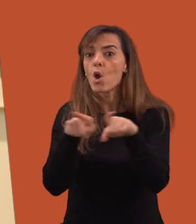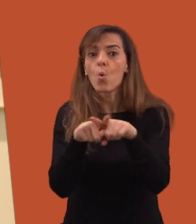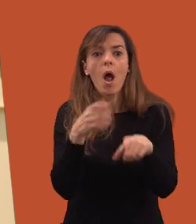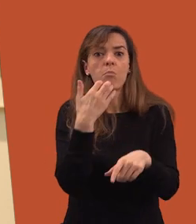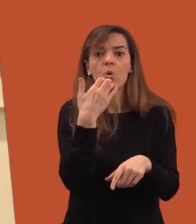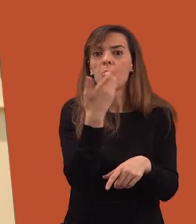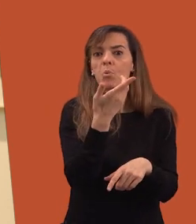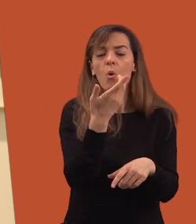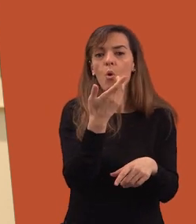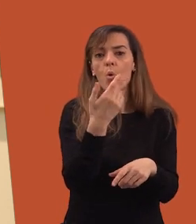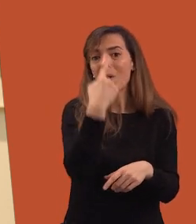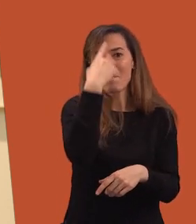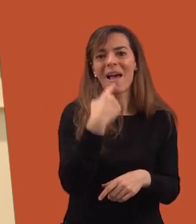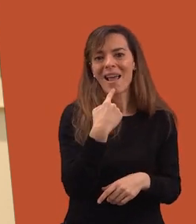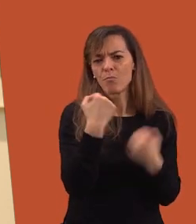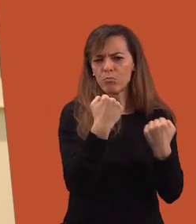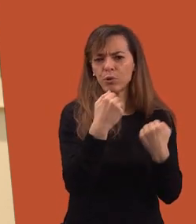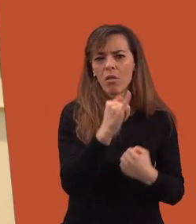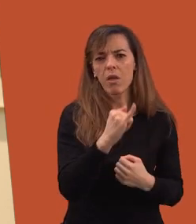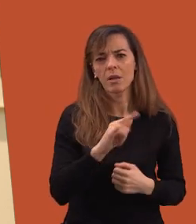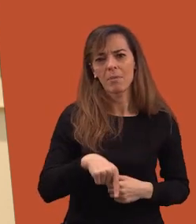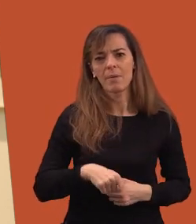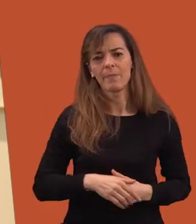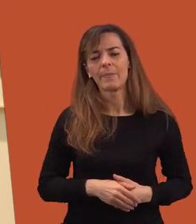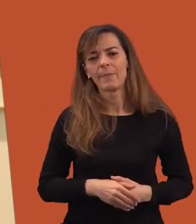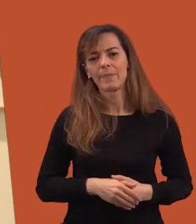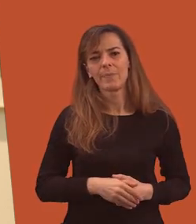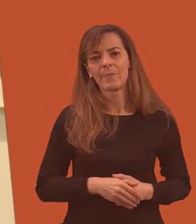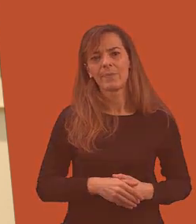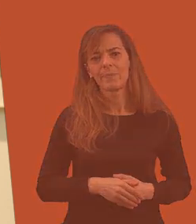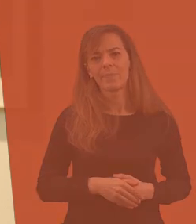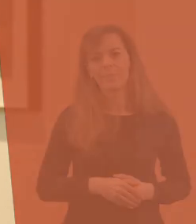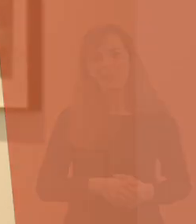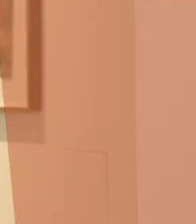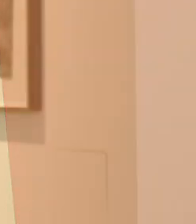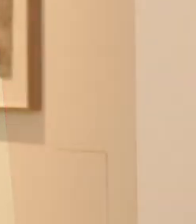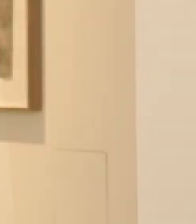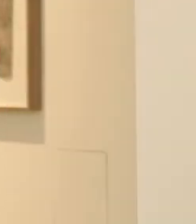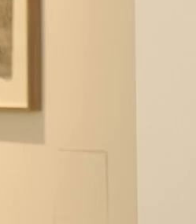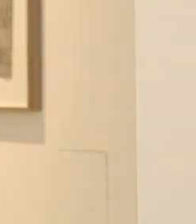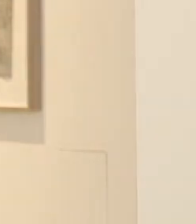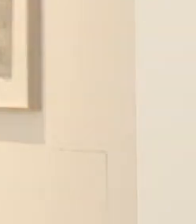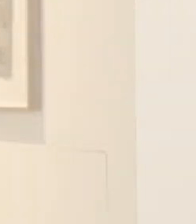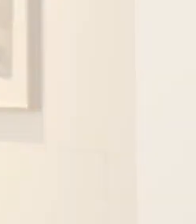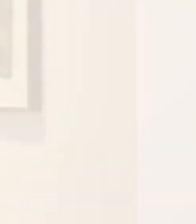tiene tanta potencia como puede tener la potencia que tiene una imagen